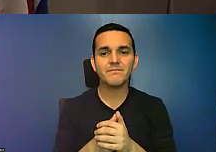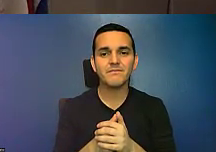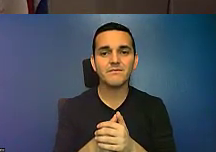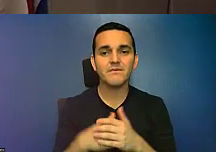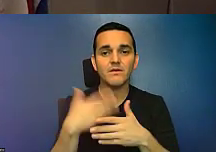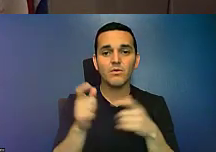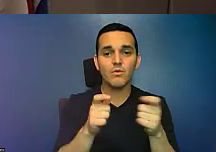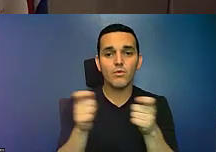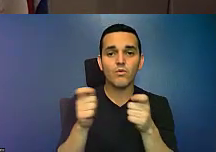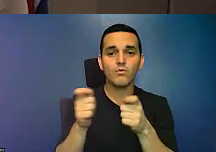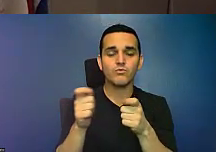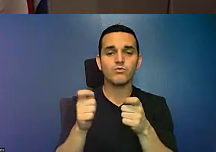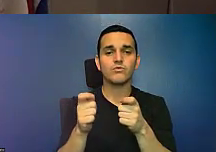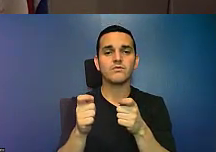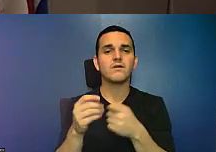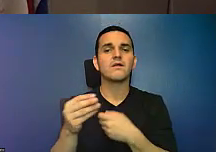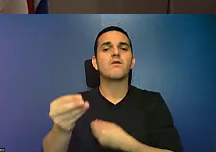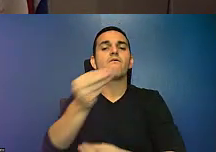permite,